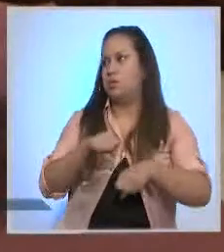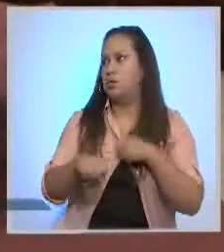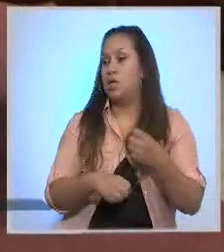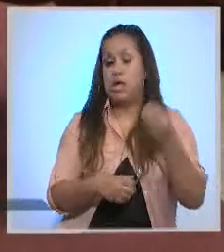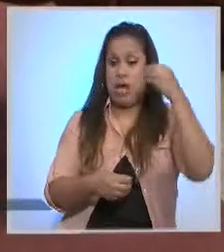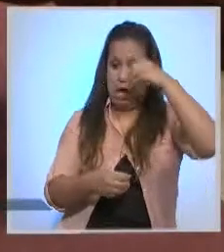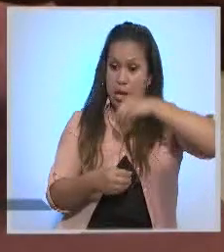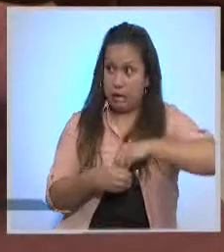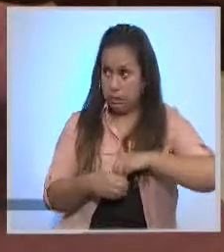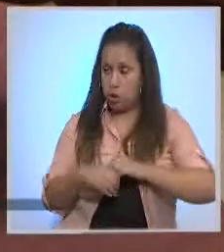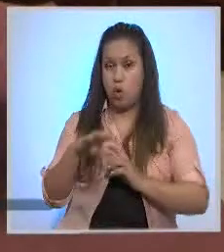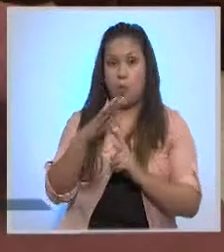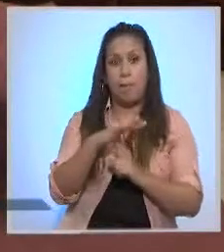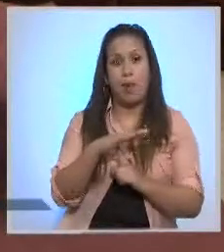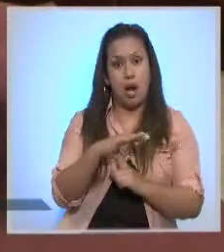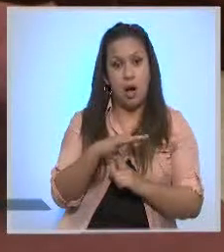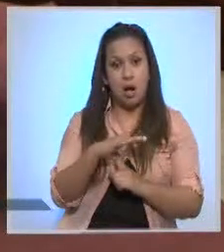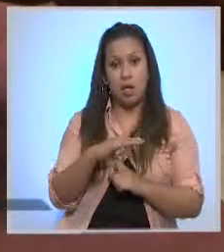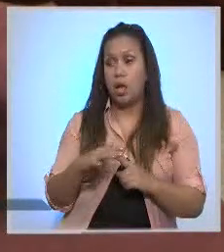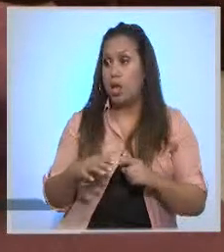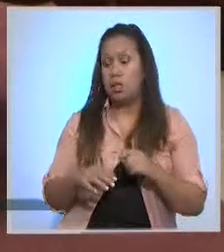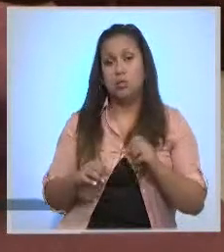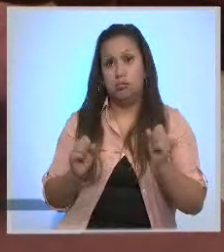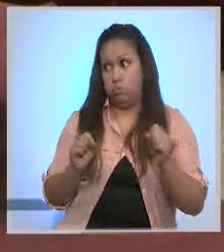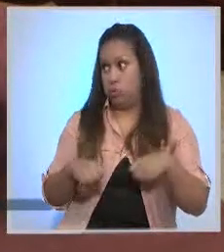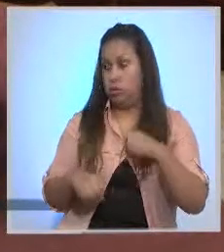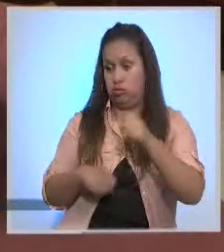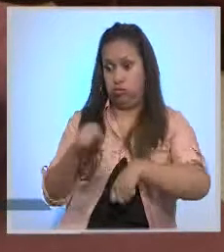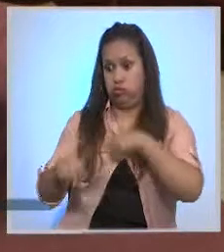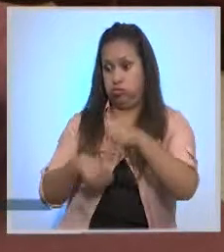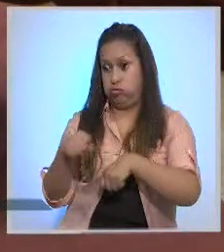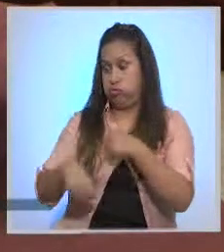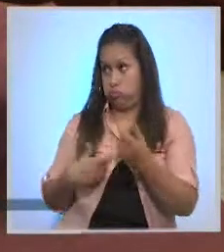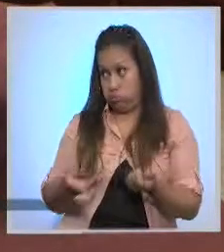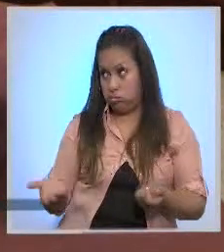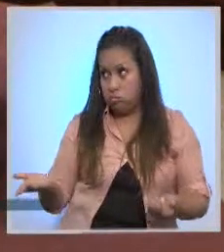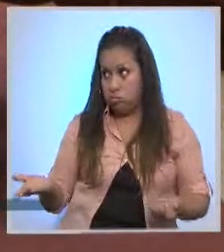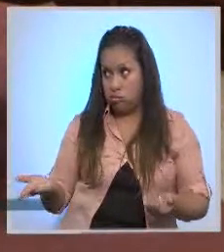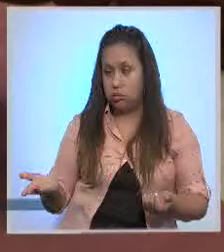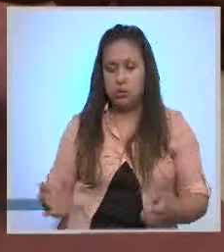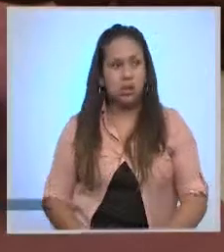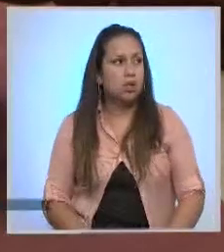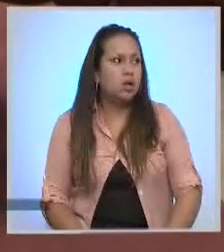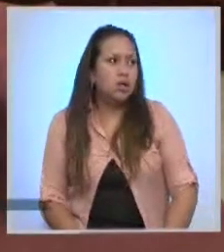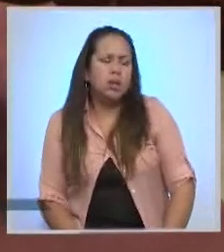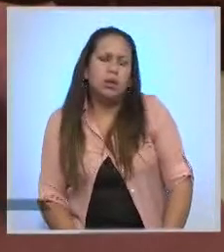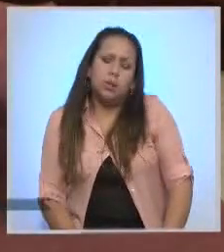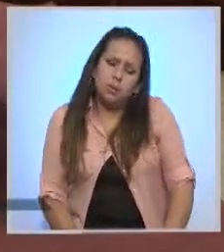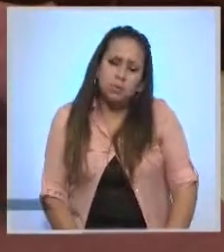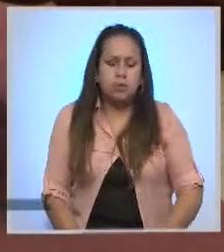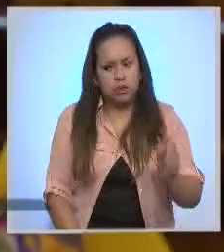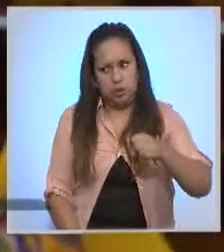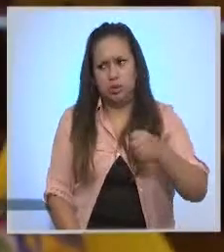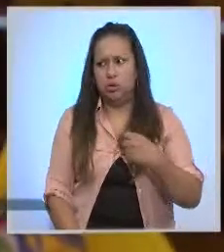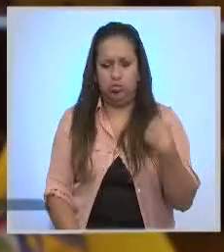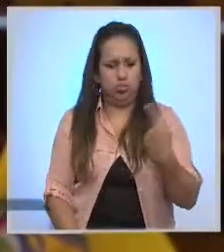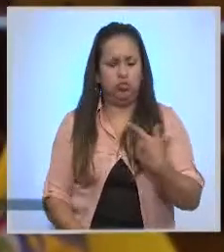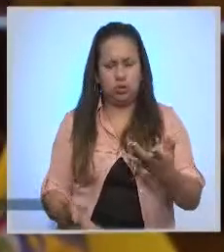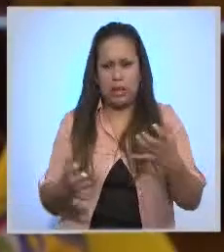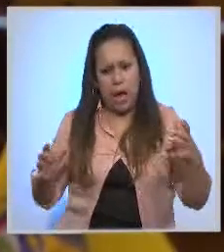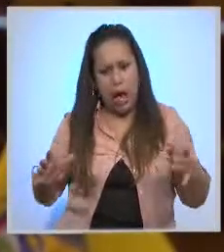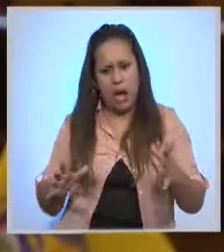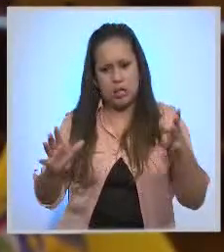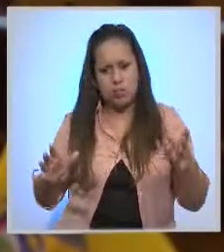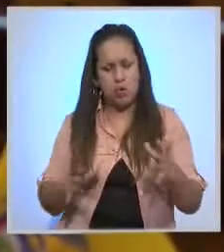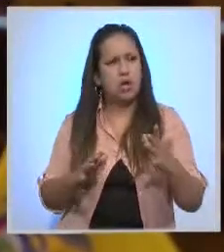interior del parque bicentenario se está suspendido también tenemos porque la idea es motivar estos vehículos alternativos como por ejemplo la visita